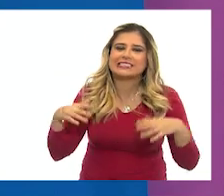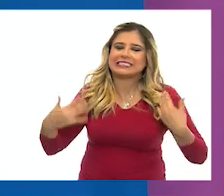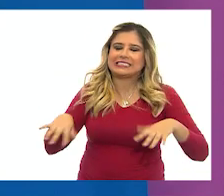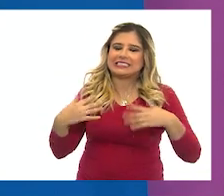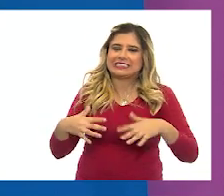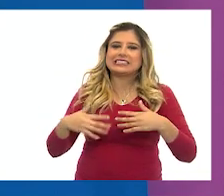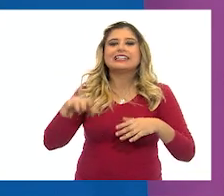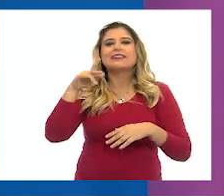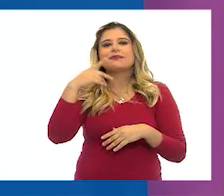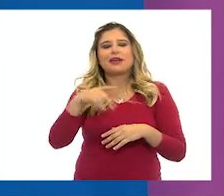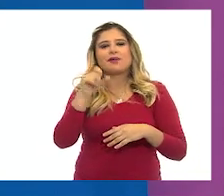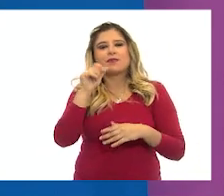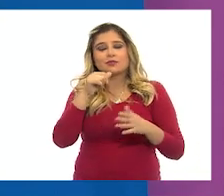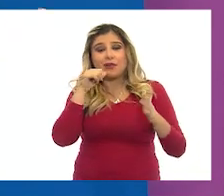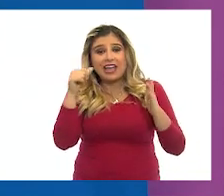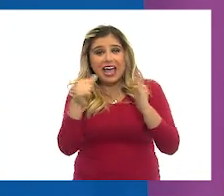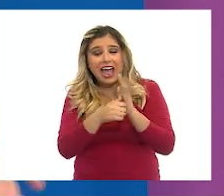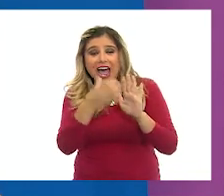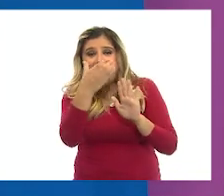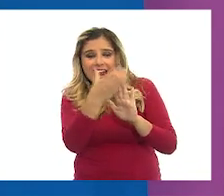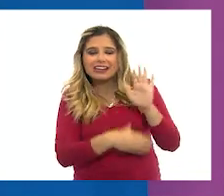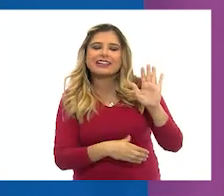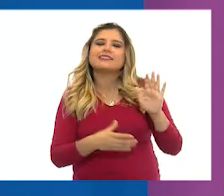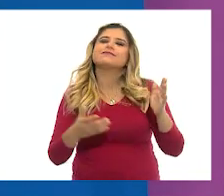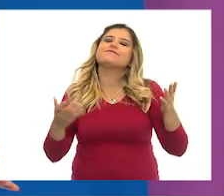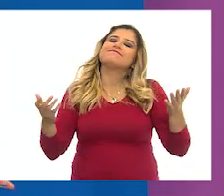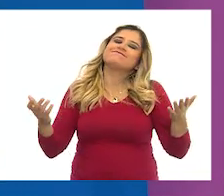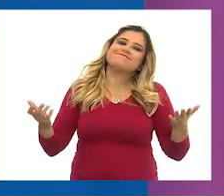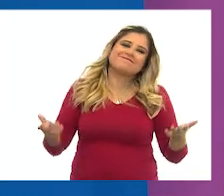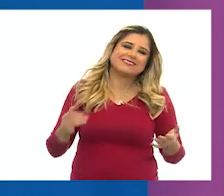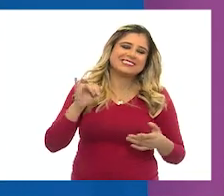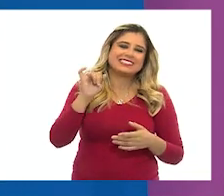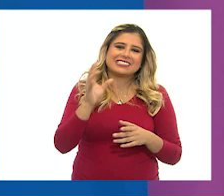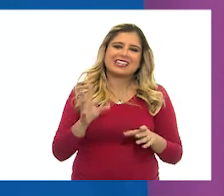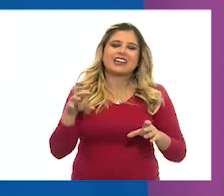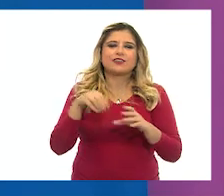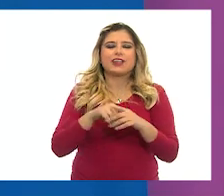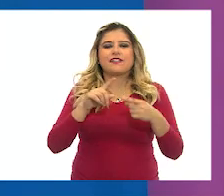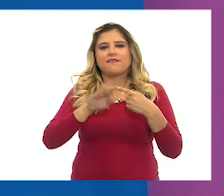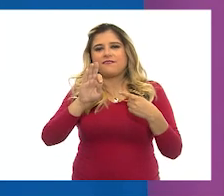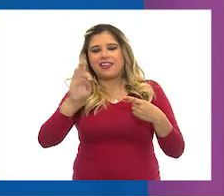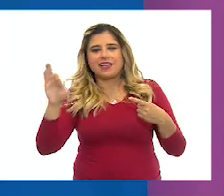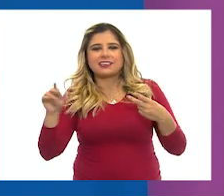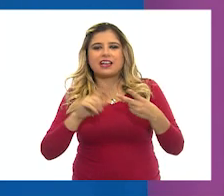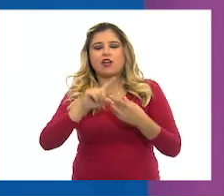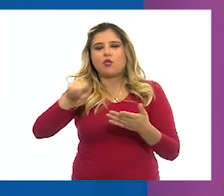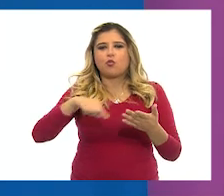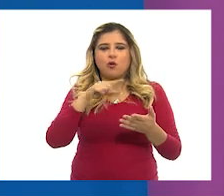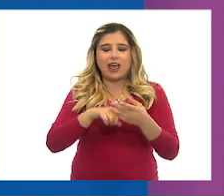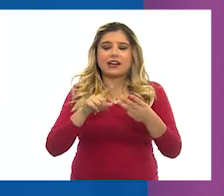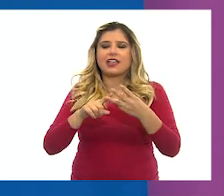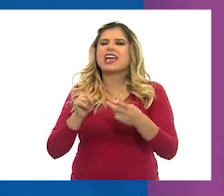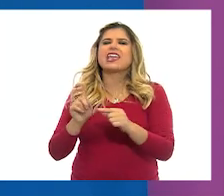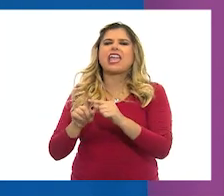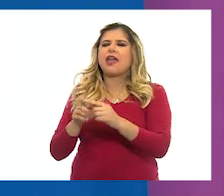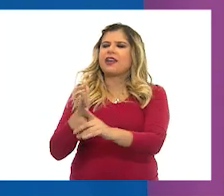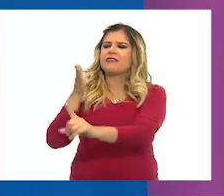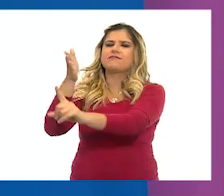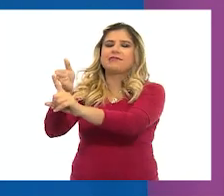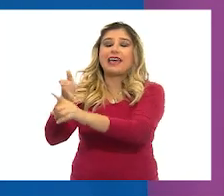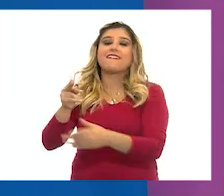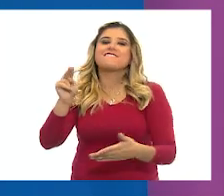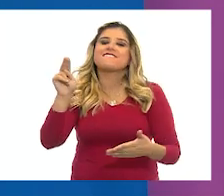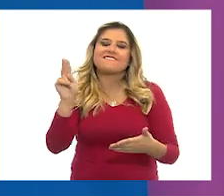Pero por tratarse de cartas, es lógico que al menos incluyan fecha, lugar, destinatario y